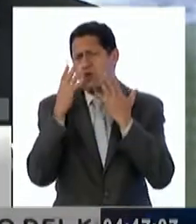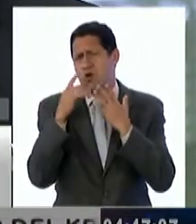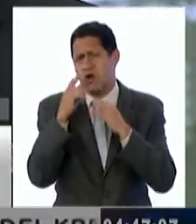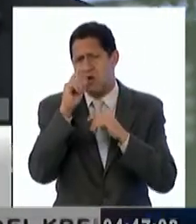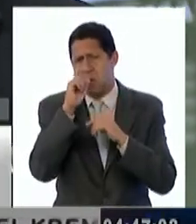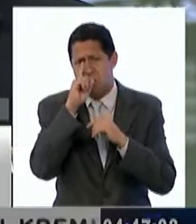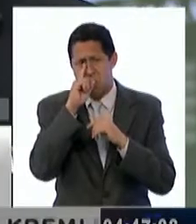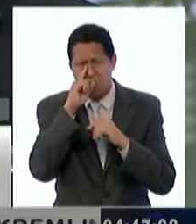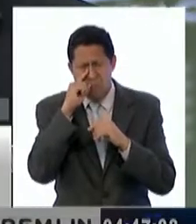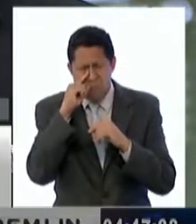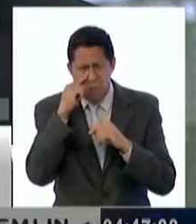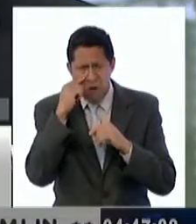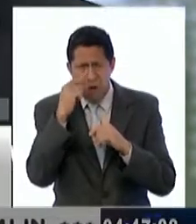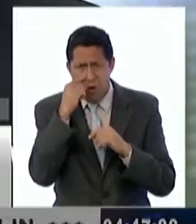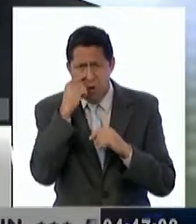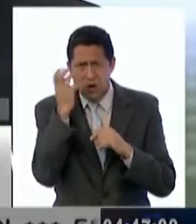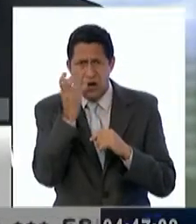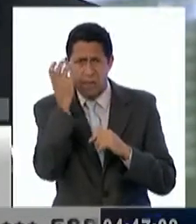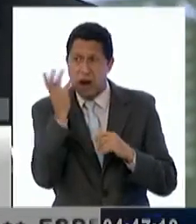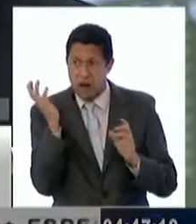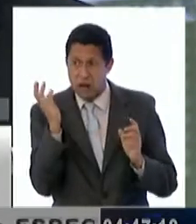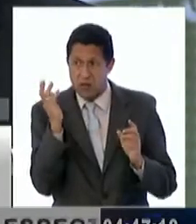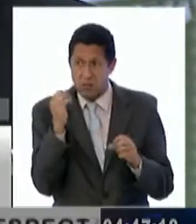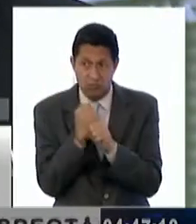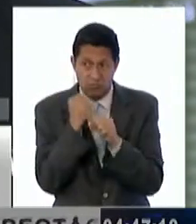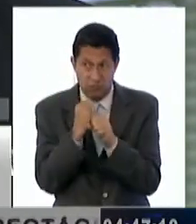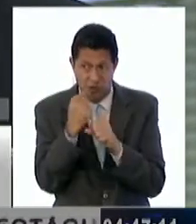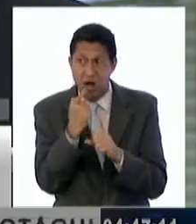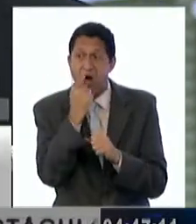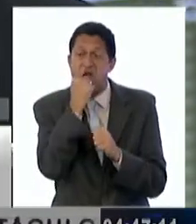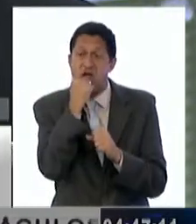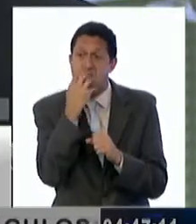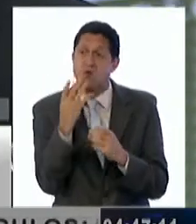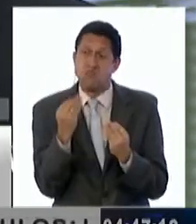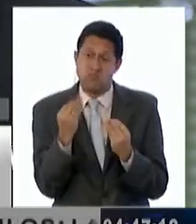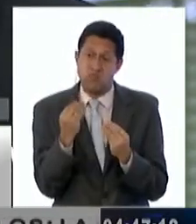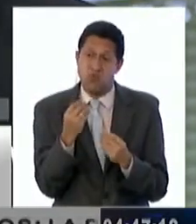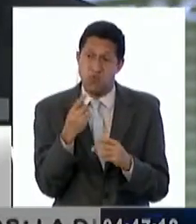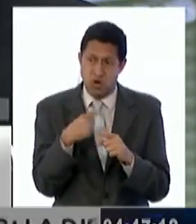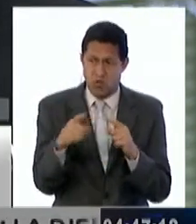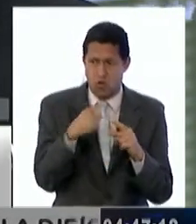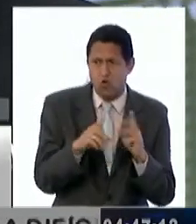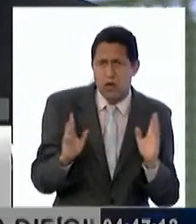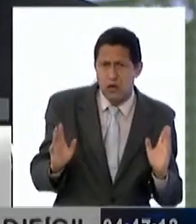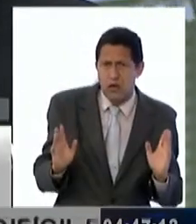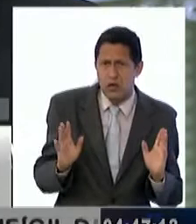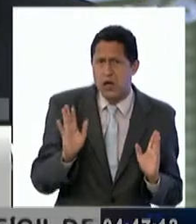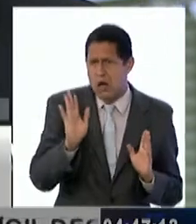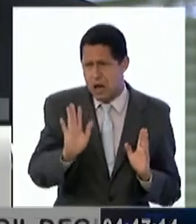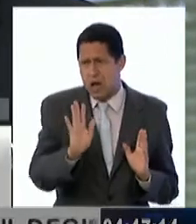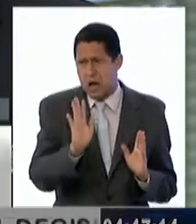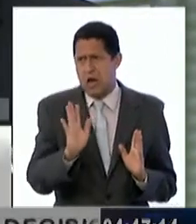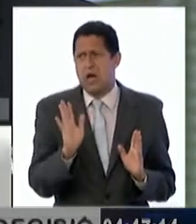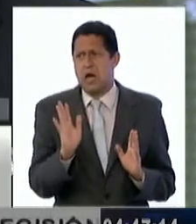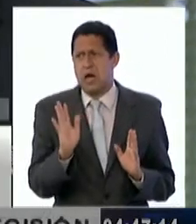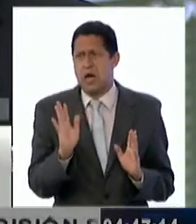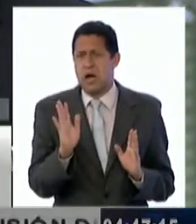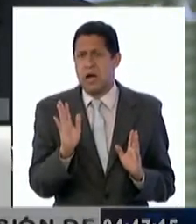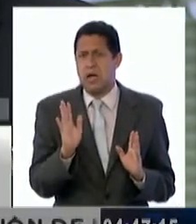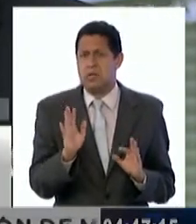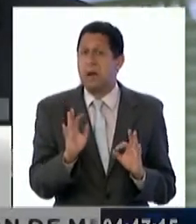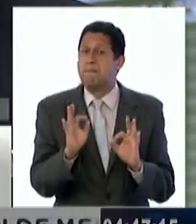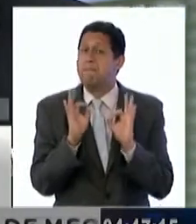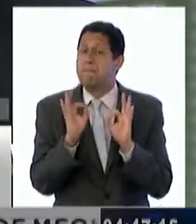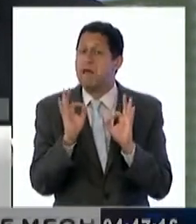y quemaduras porque estás trabajando evidentemente con muchas muchas cositas allí que son instrumentos